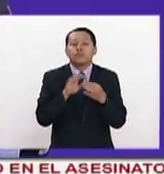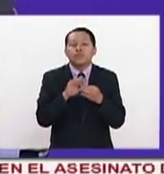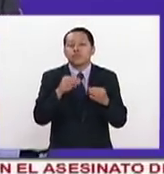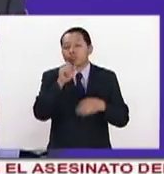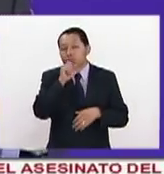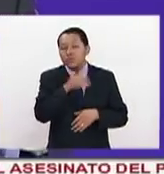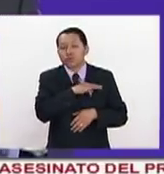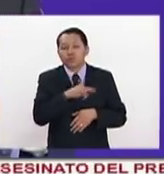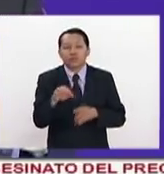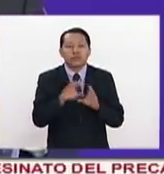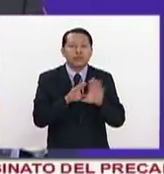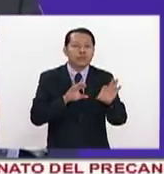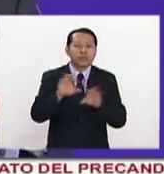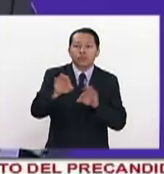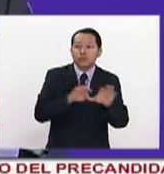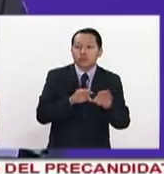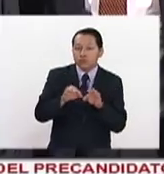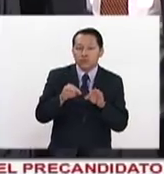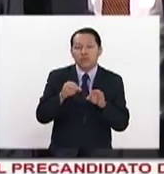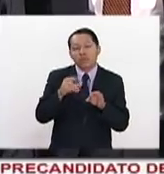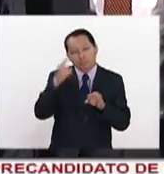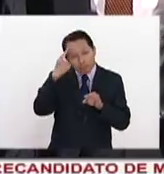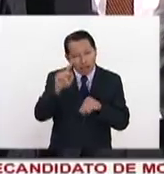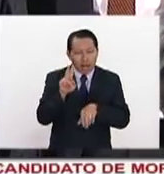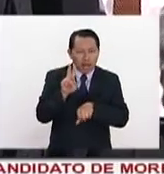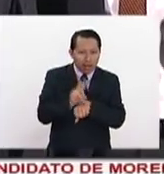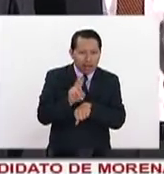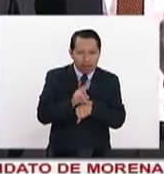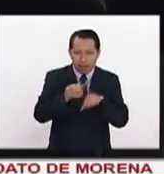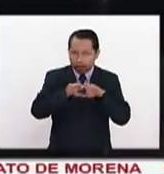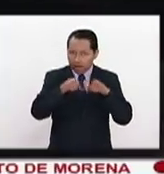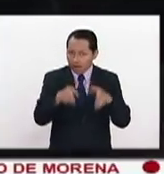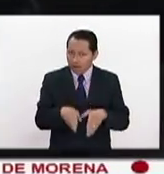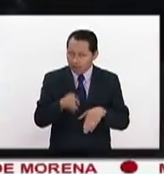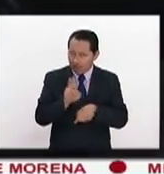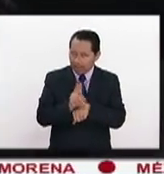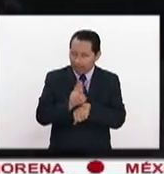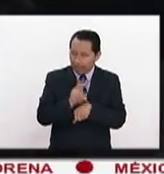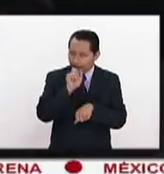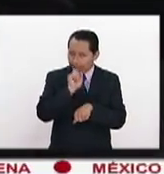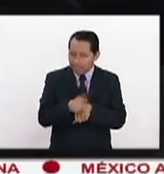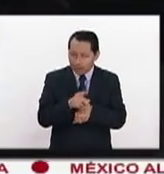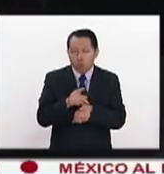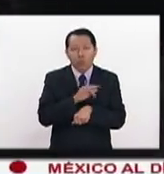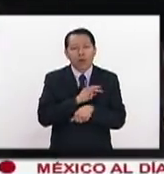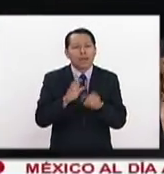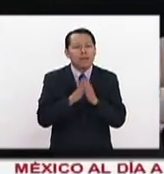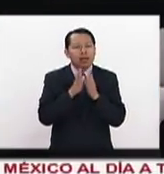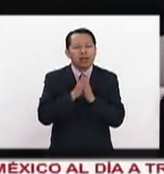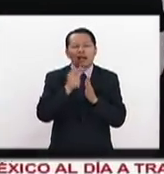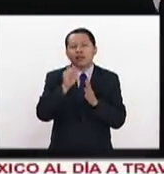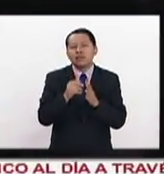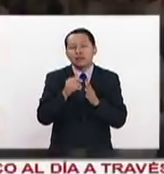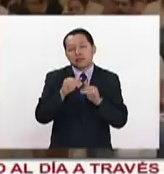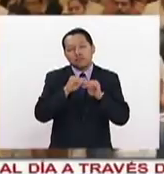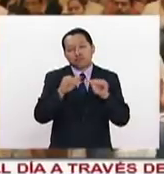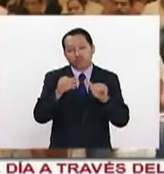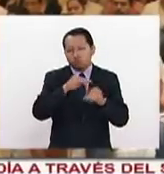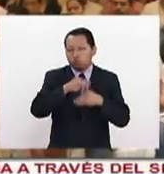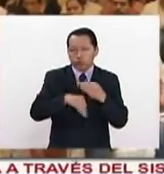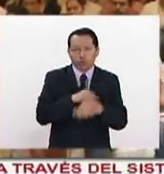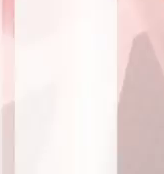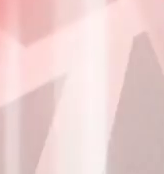quienes pueden ser seleccionados como funcionarios de casilla a participar en las elecciones, ya que dijo, la democracia es un asunto de